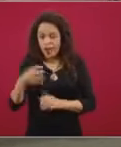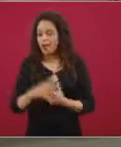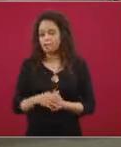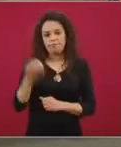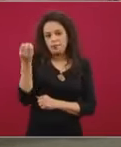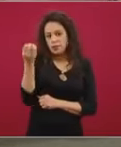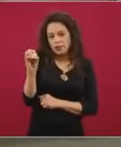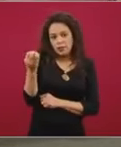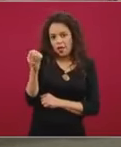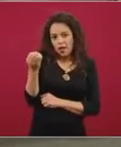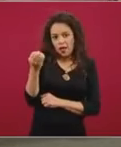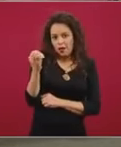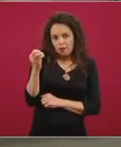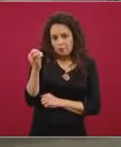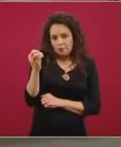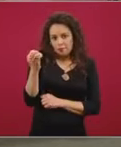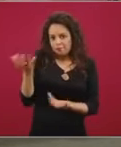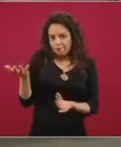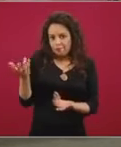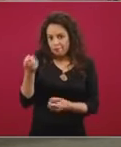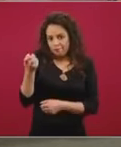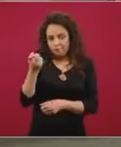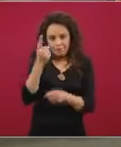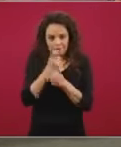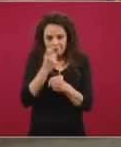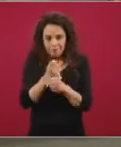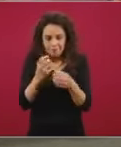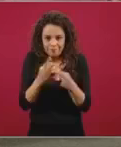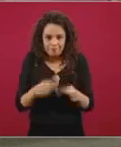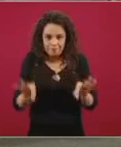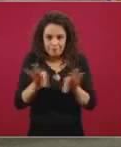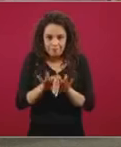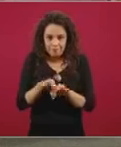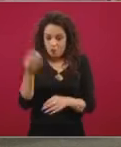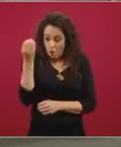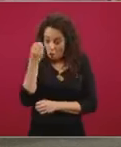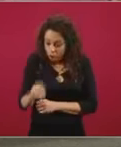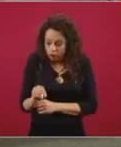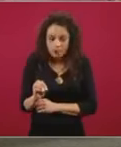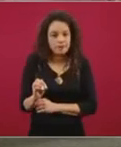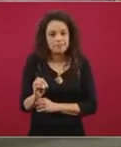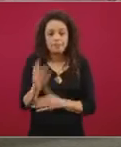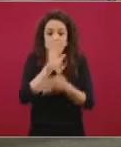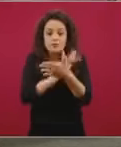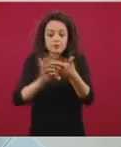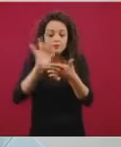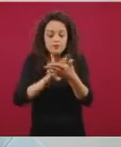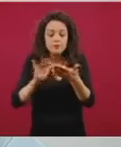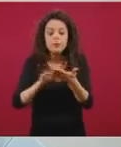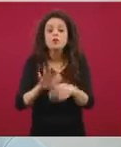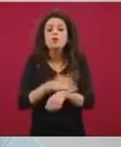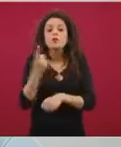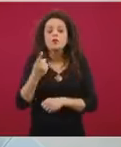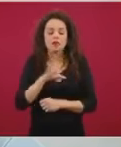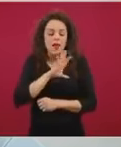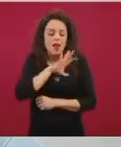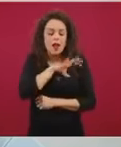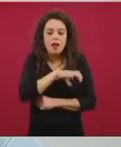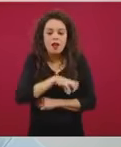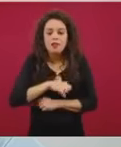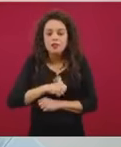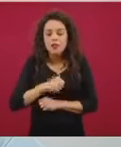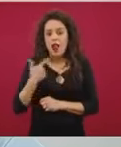en primer lugar, pero nosotros hablamos de la lectura por placer y creo que es muy